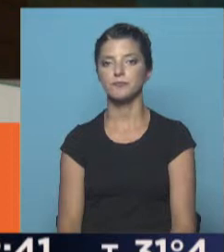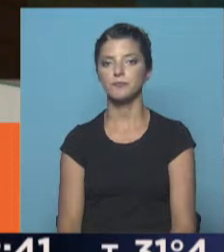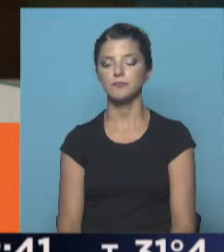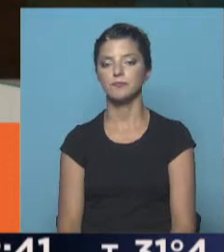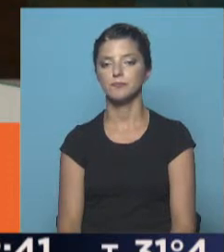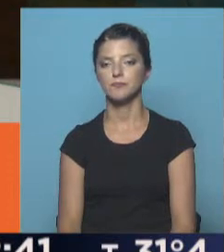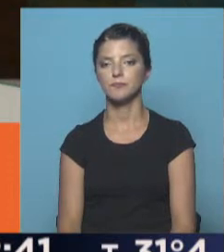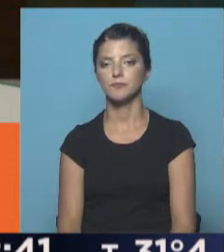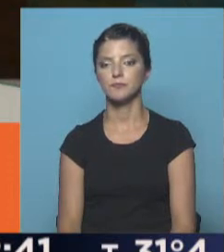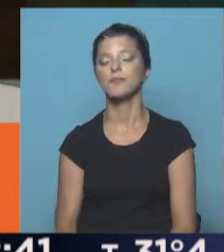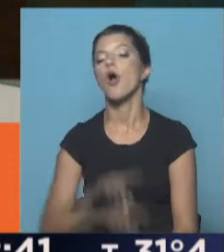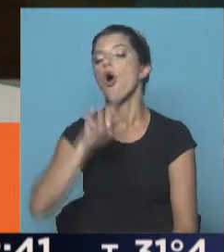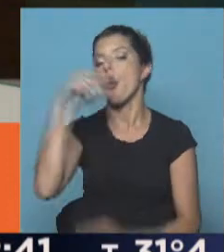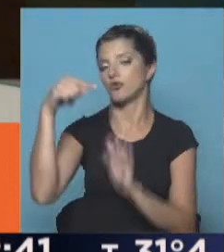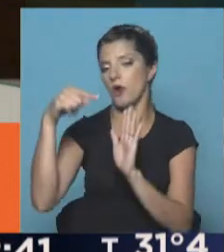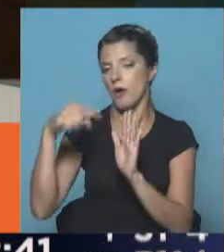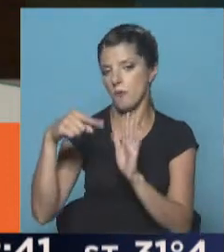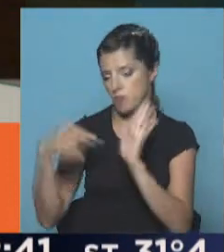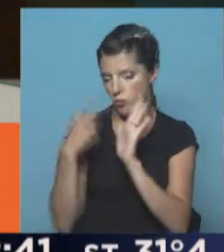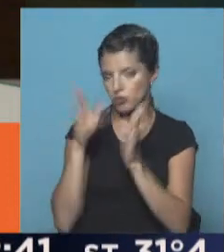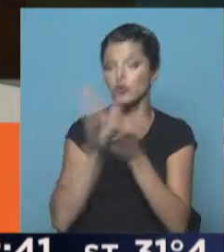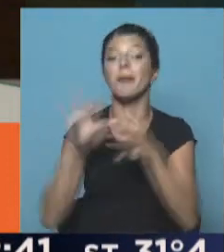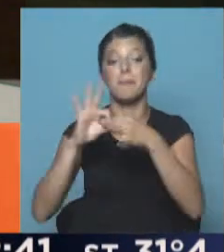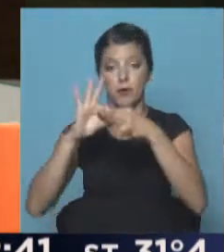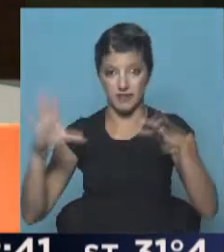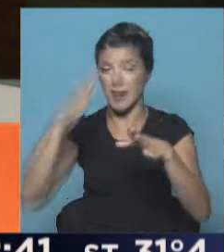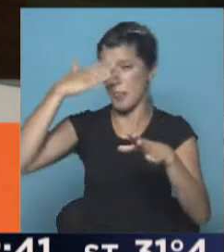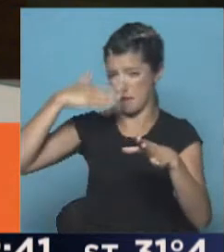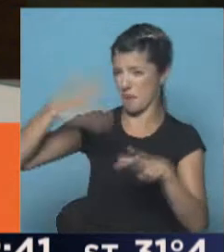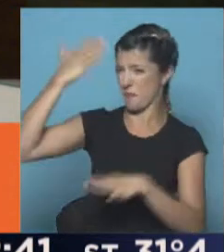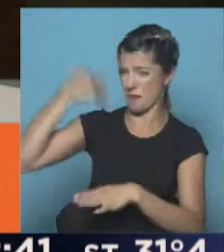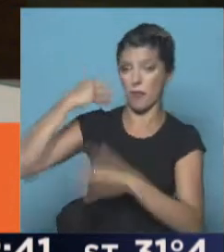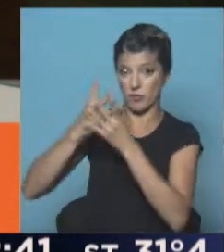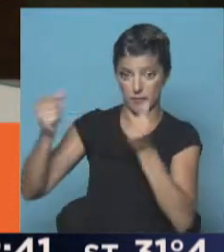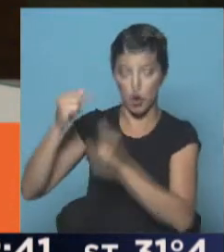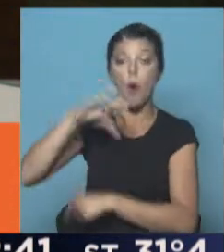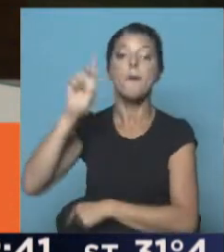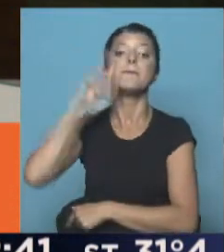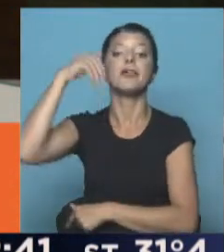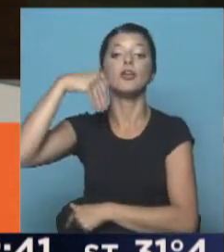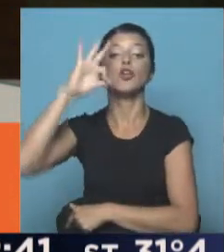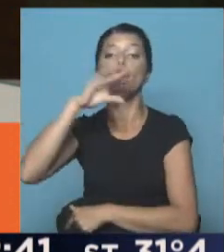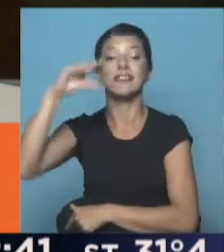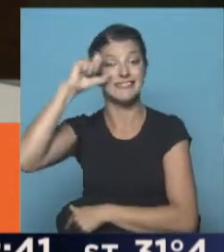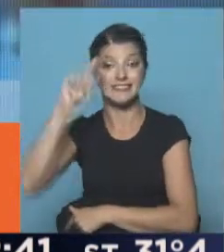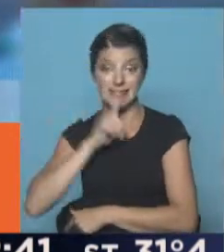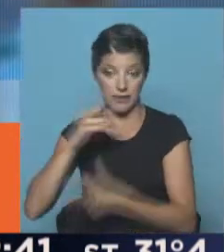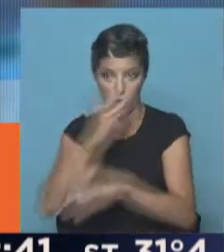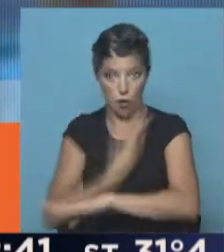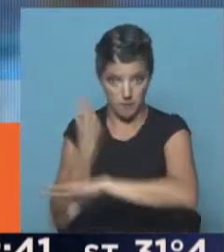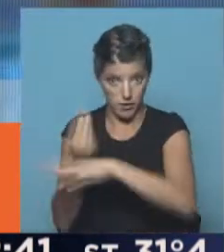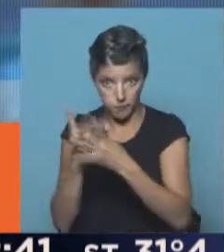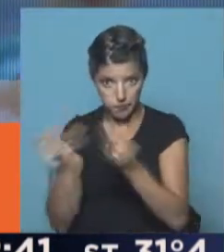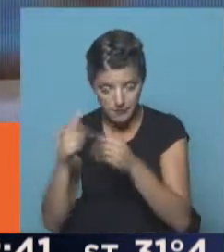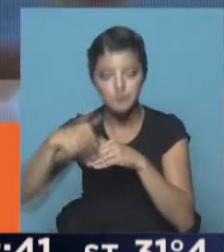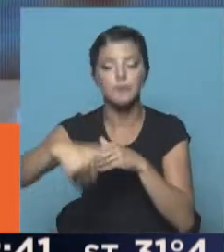de esta democracia chilena y post pinochet es que pese que mantuvo un buen nivel de crecimiento